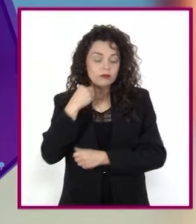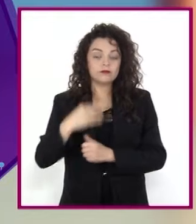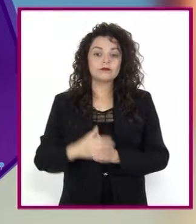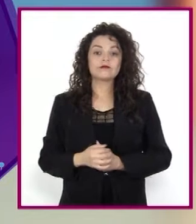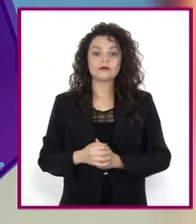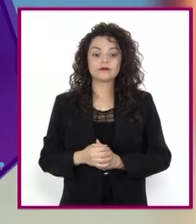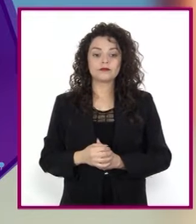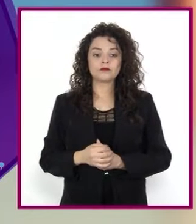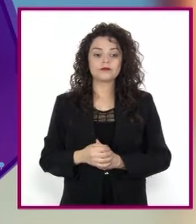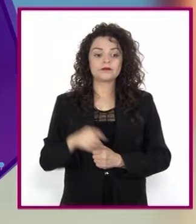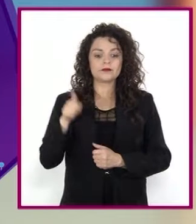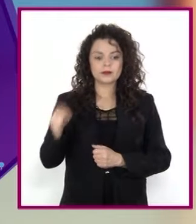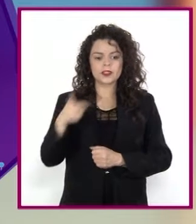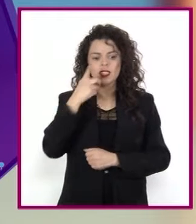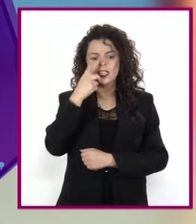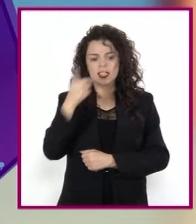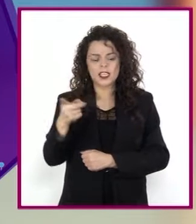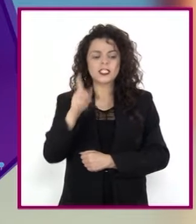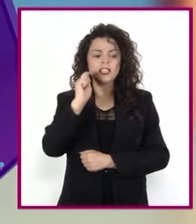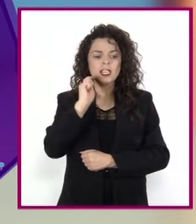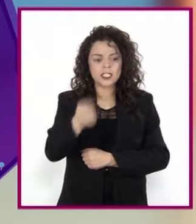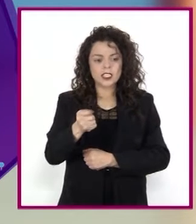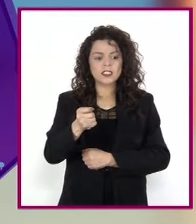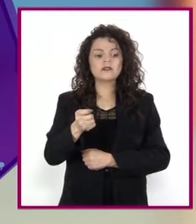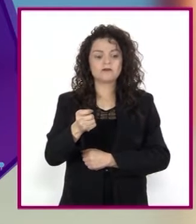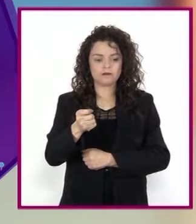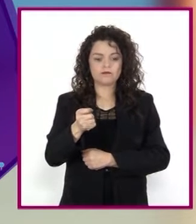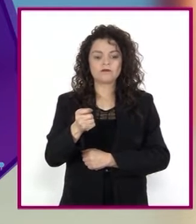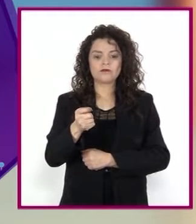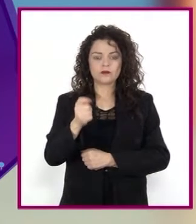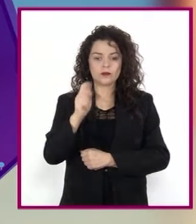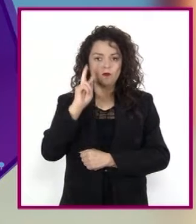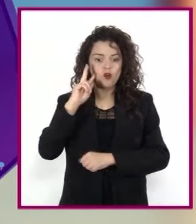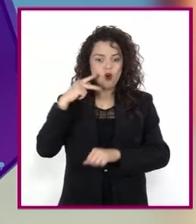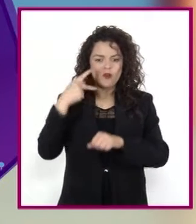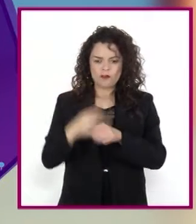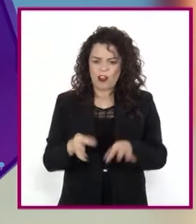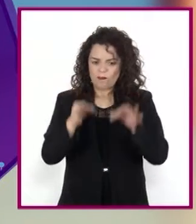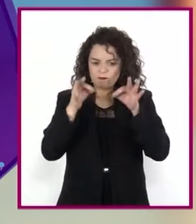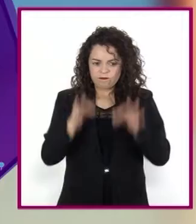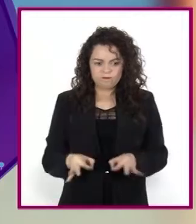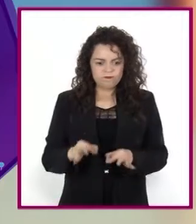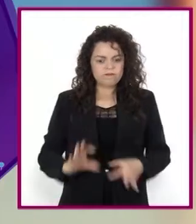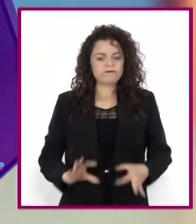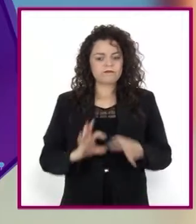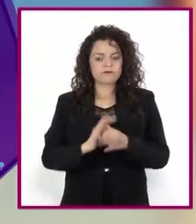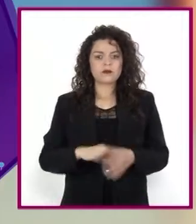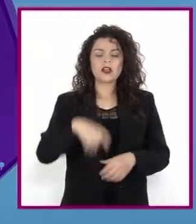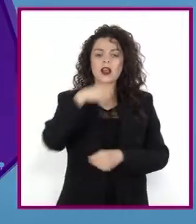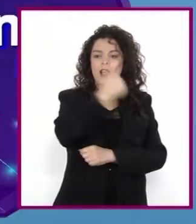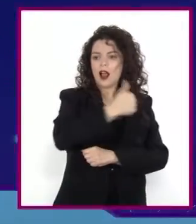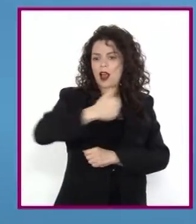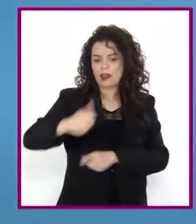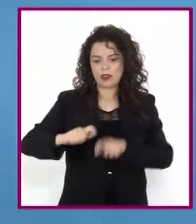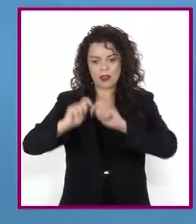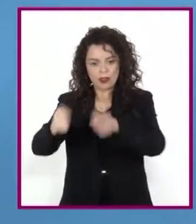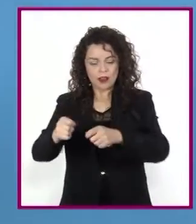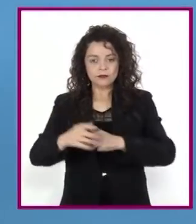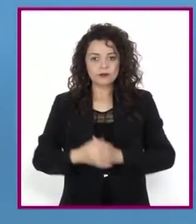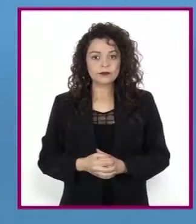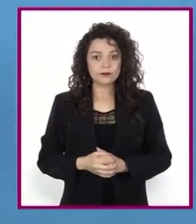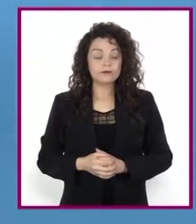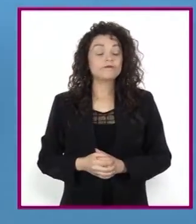Ulpiano definió la justicia como la voluntad firme y continuada de dar a cada quien lo suyo.